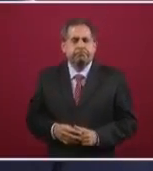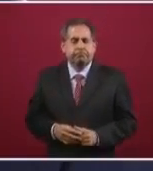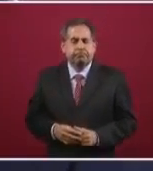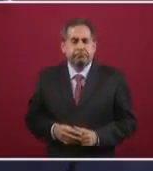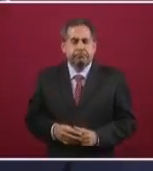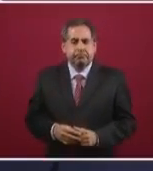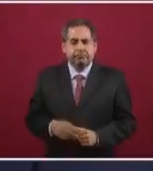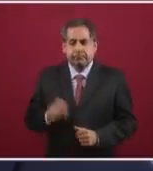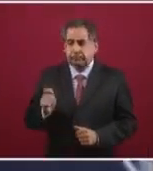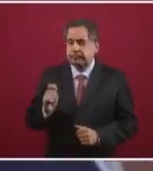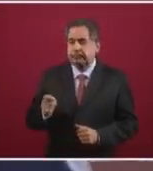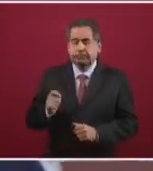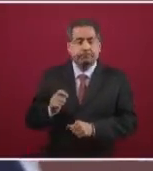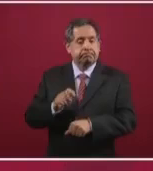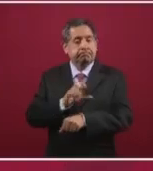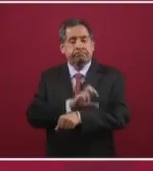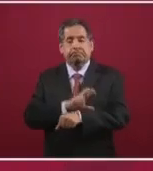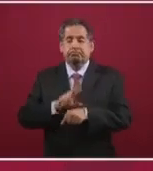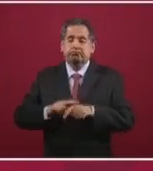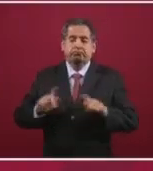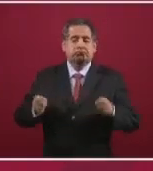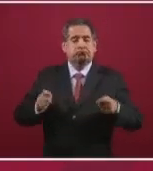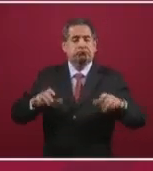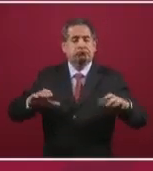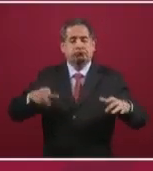a la coordinación que